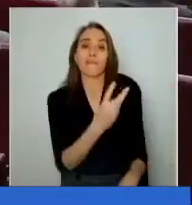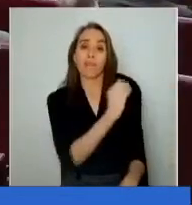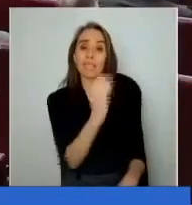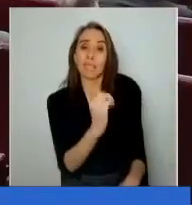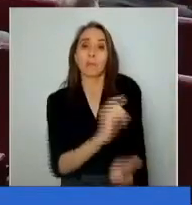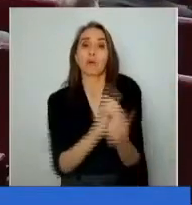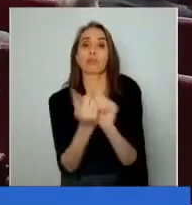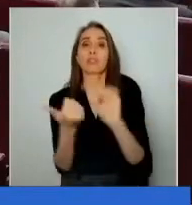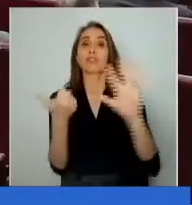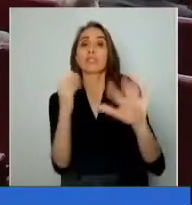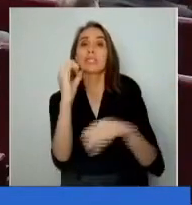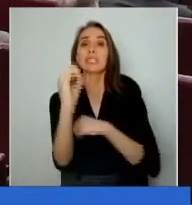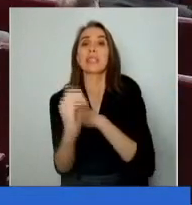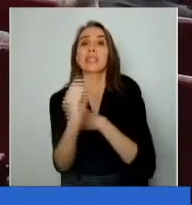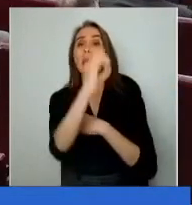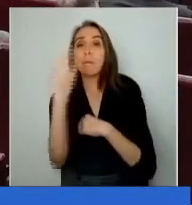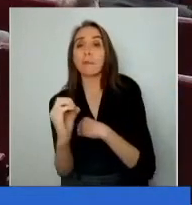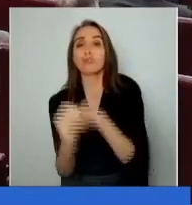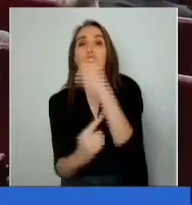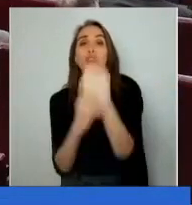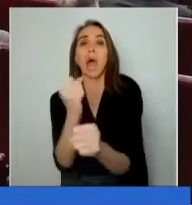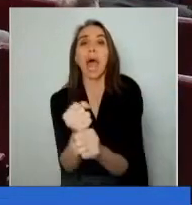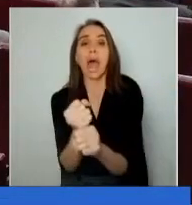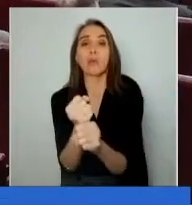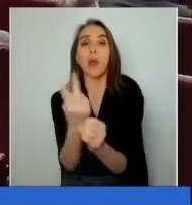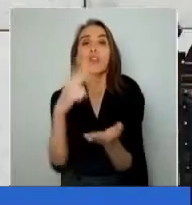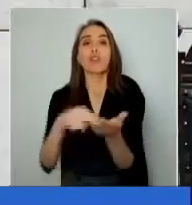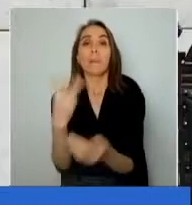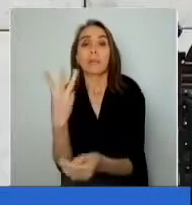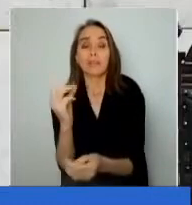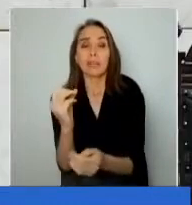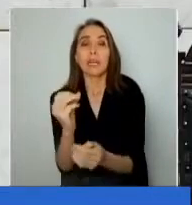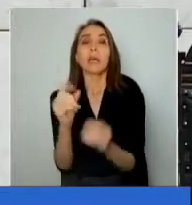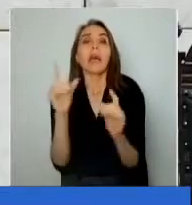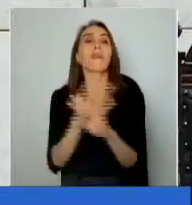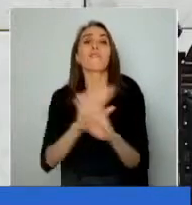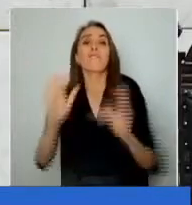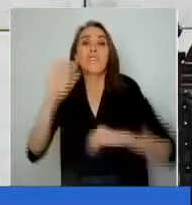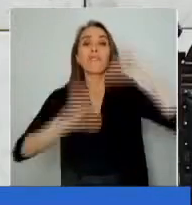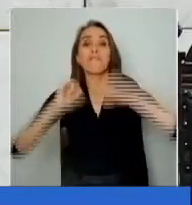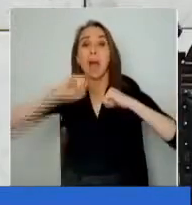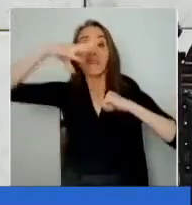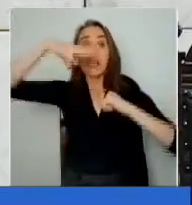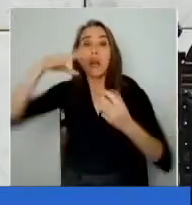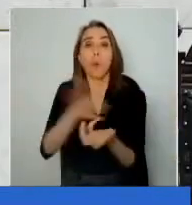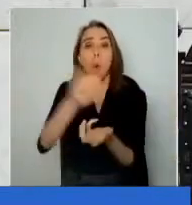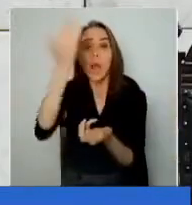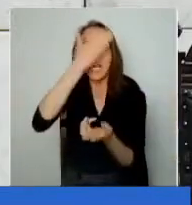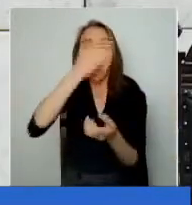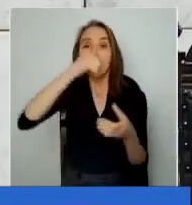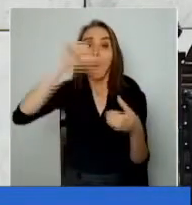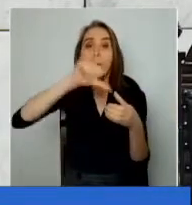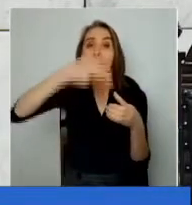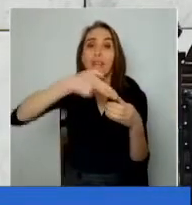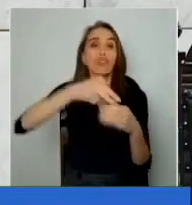2030 con esto vamos a descarbonizar nuestra materia energética y esto es muy importante